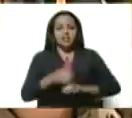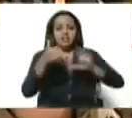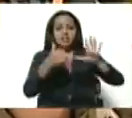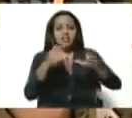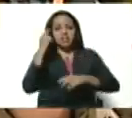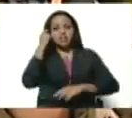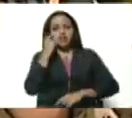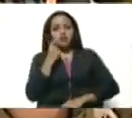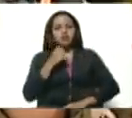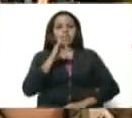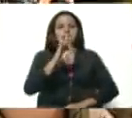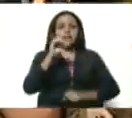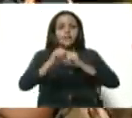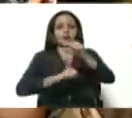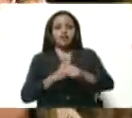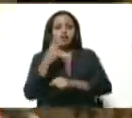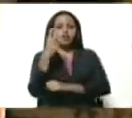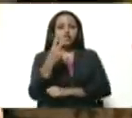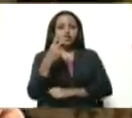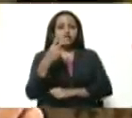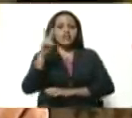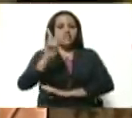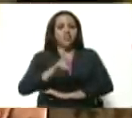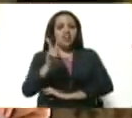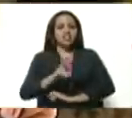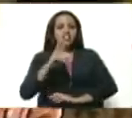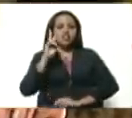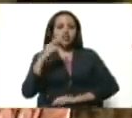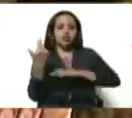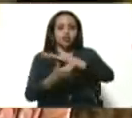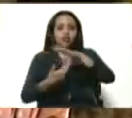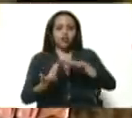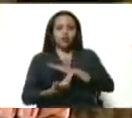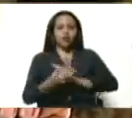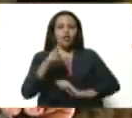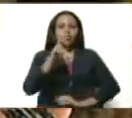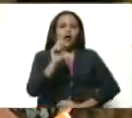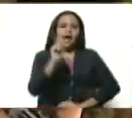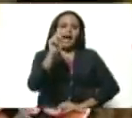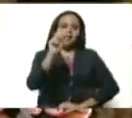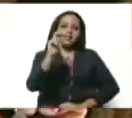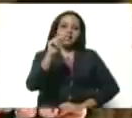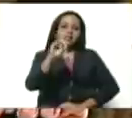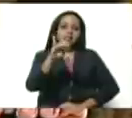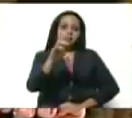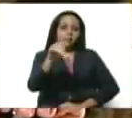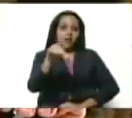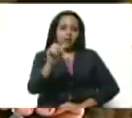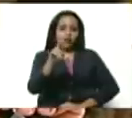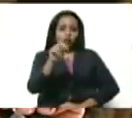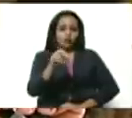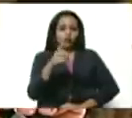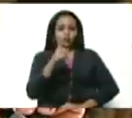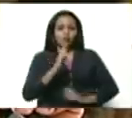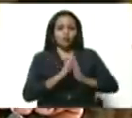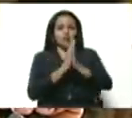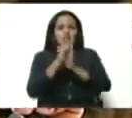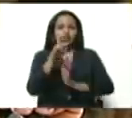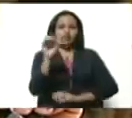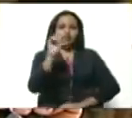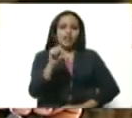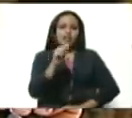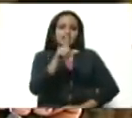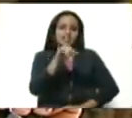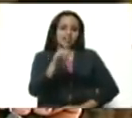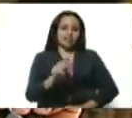del paraíso 2 del valle 2 del 2 de antímano 2 de san juan 2 de san josé 1 de santa rosalía 1 de la